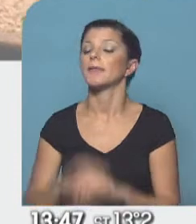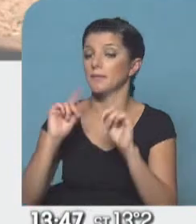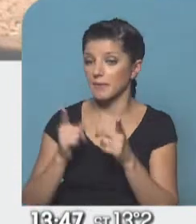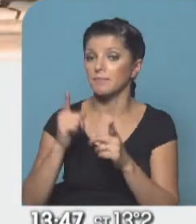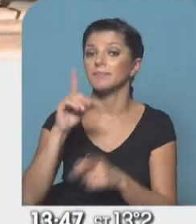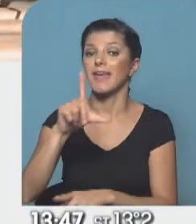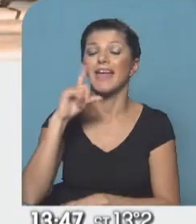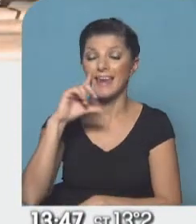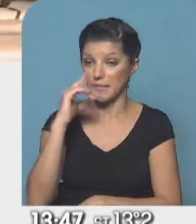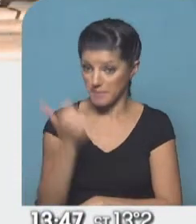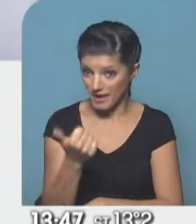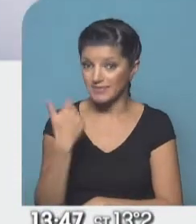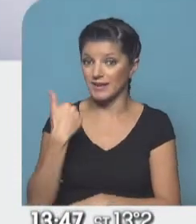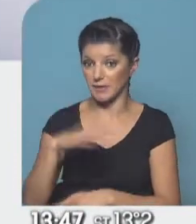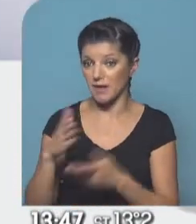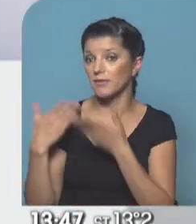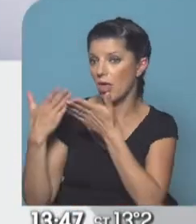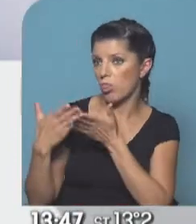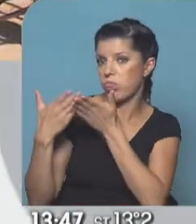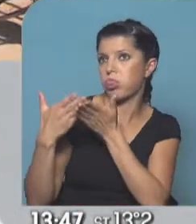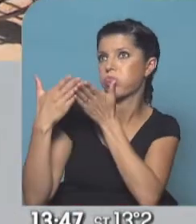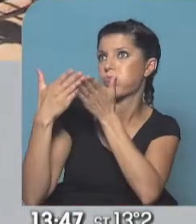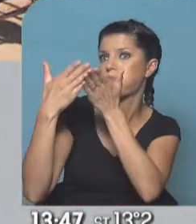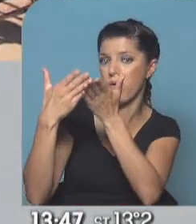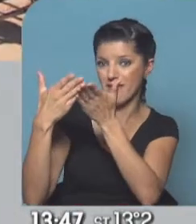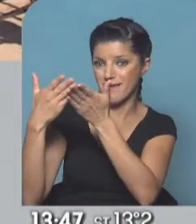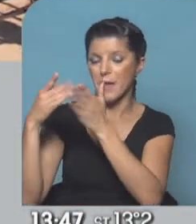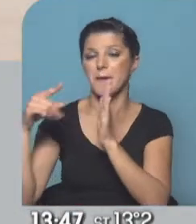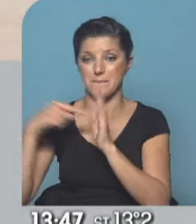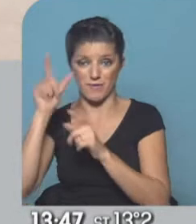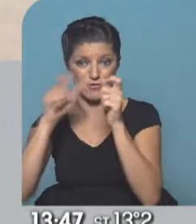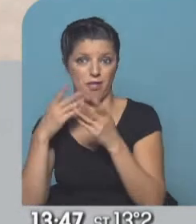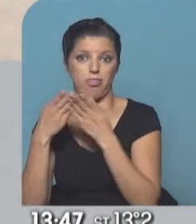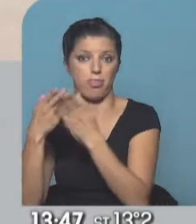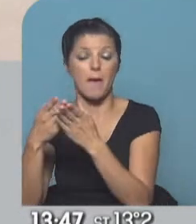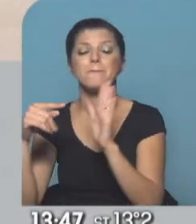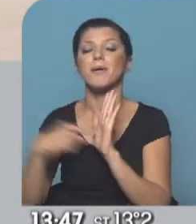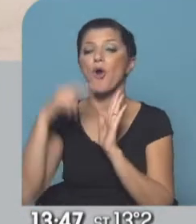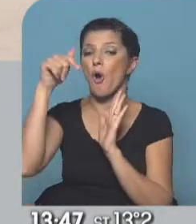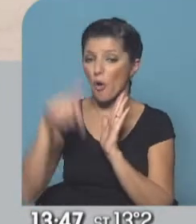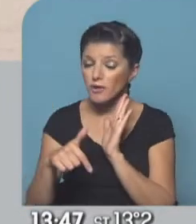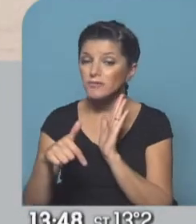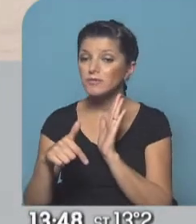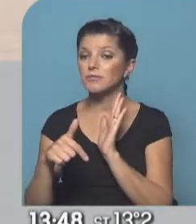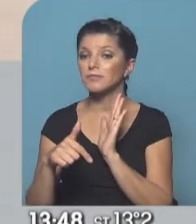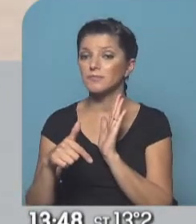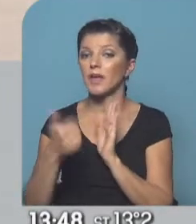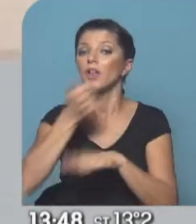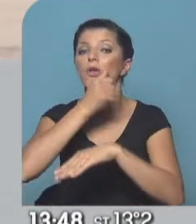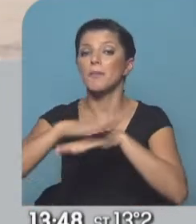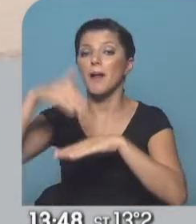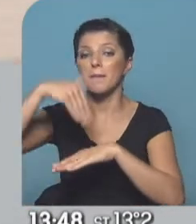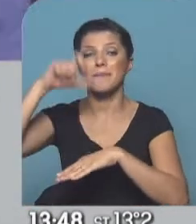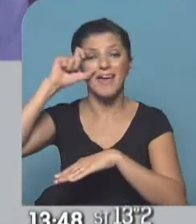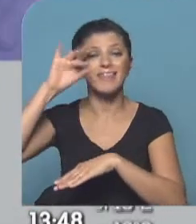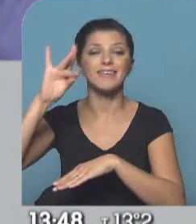más arroja migrantes al mar hoy día, hay una baja de los que están saliendo por el Mediterráneo, pero hay un